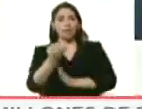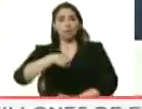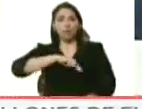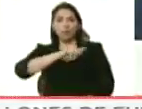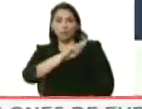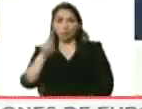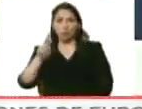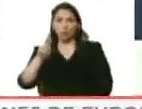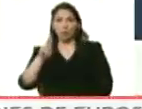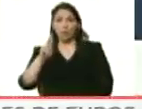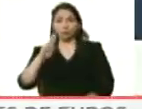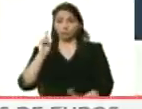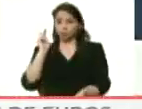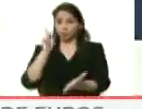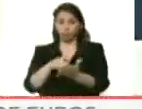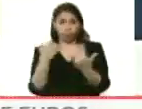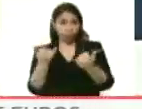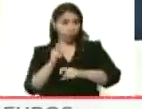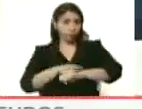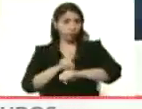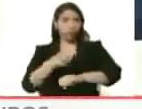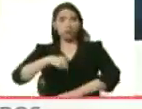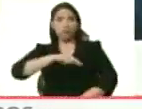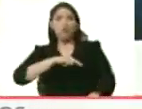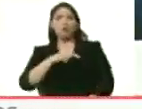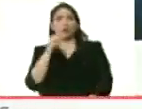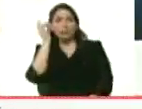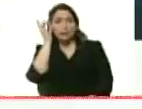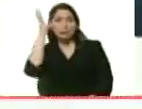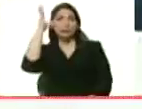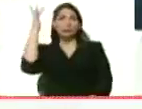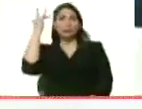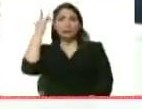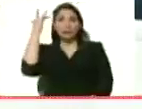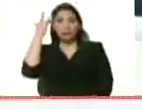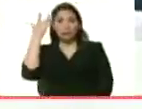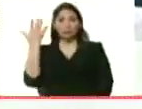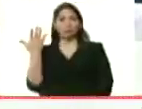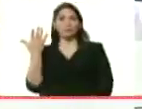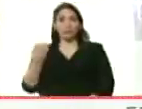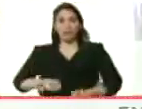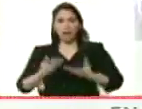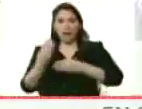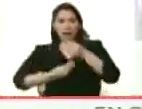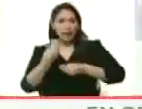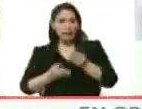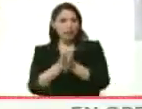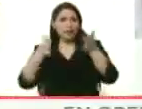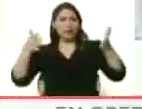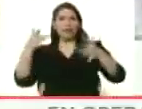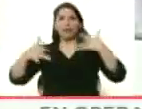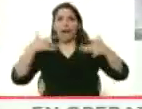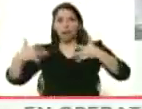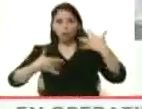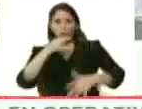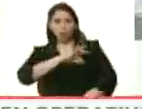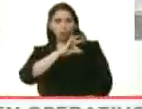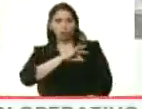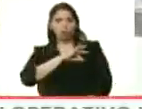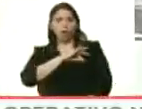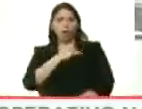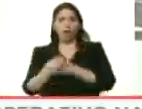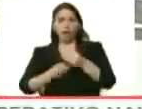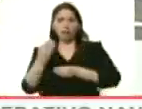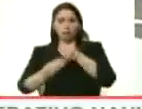ha llegado. A vuestra sabiduría pertenece decretar este grande acto social y